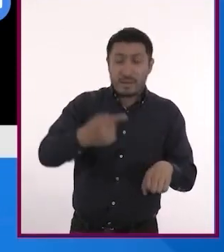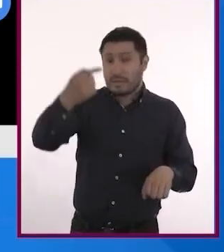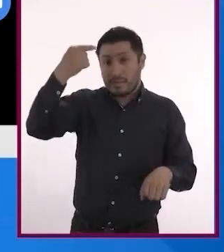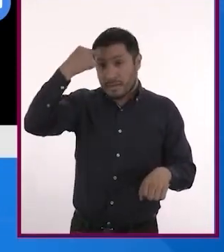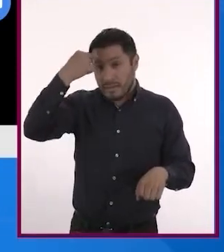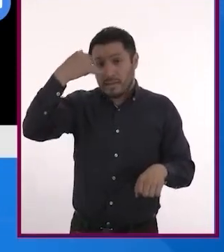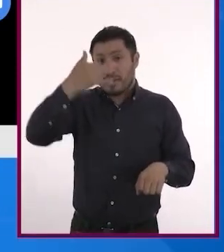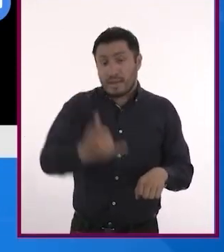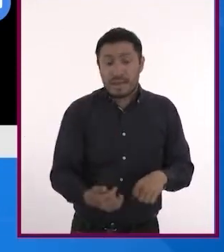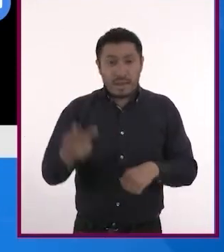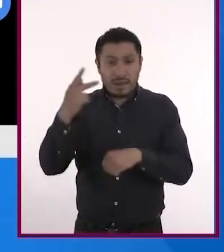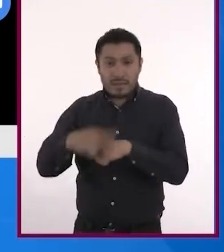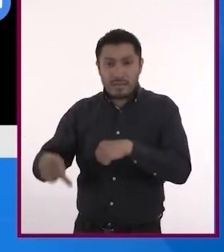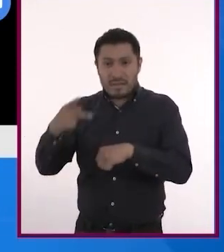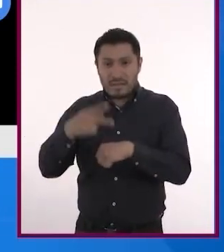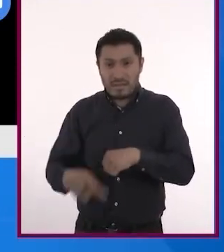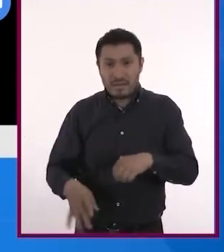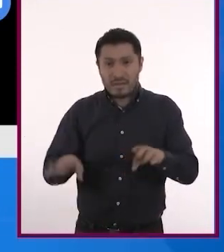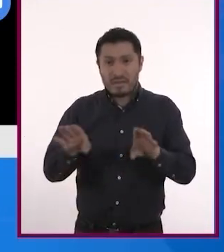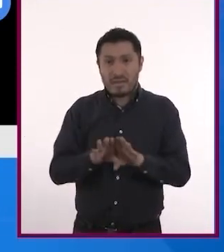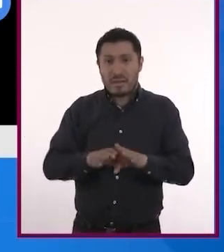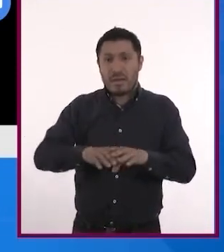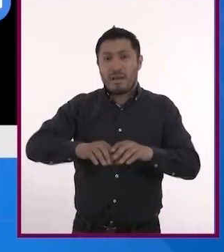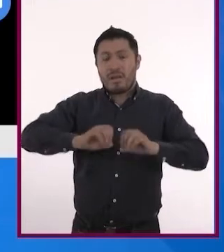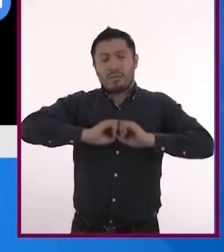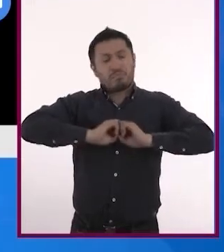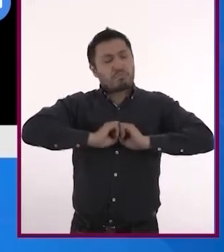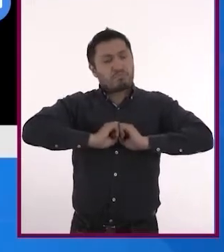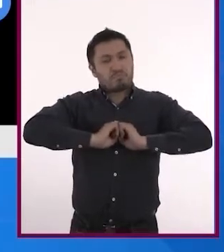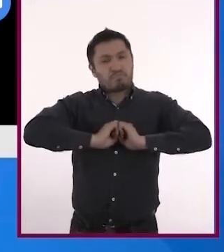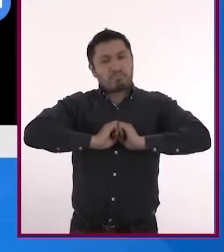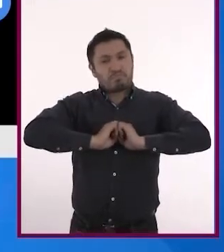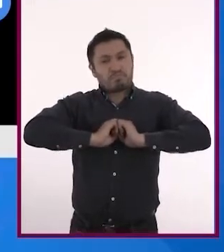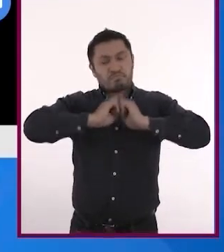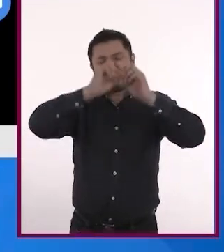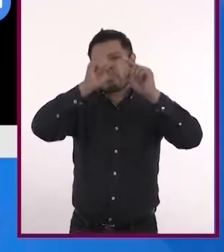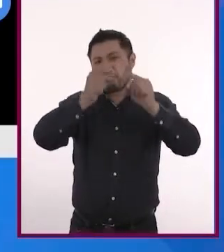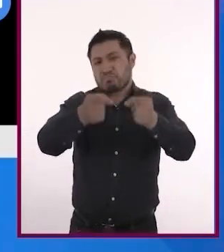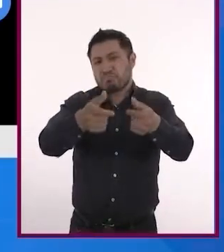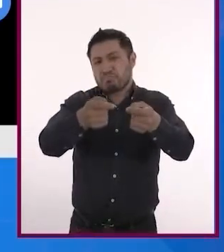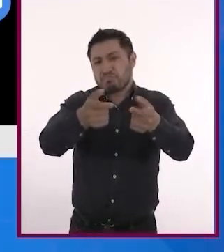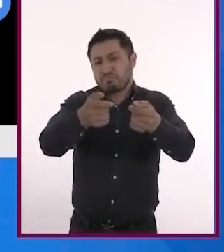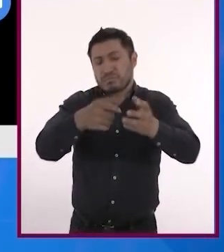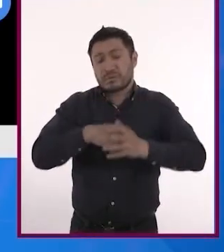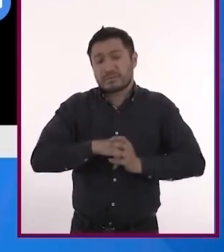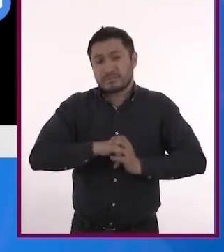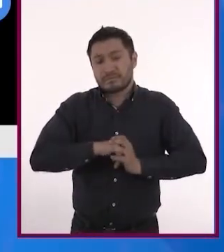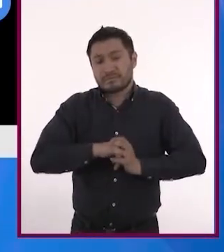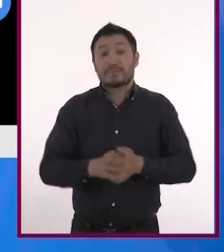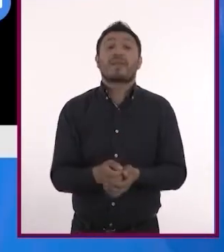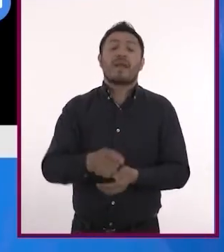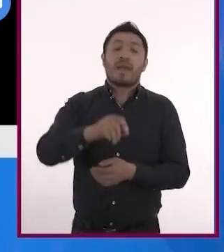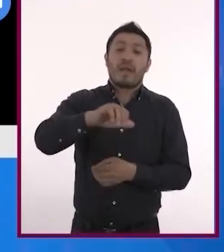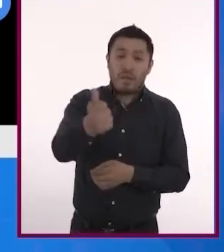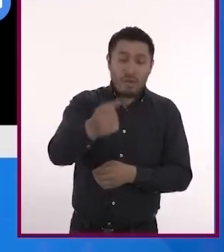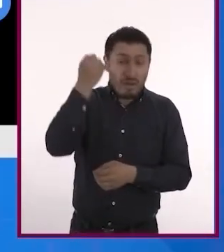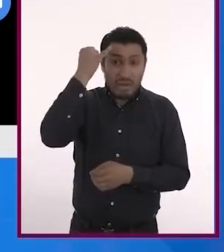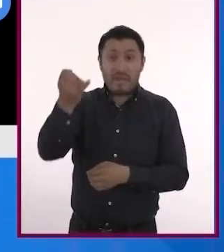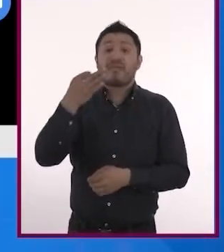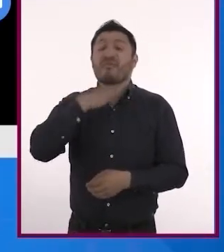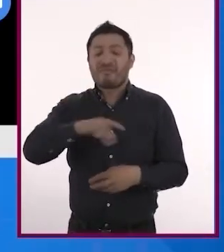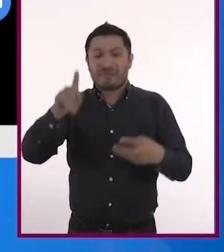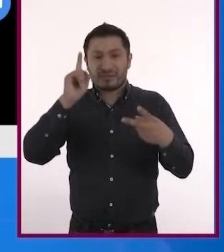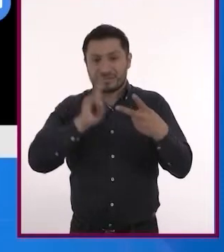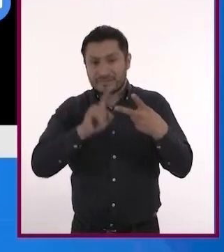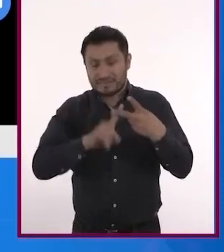y peligrosidad es ínfima, es muy baja. Otro gran mito tiene que ver con que